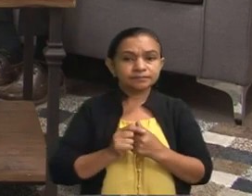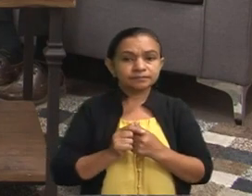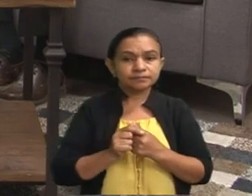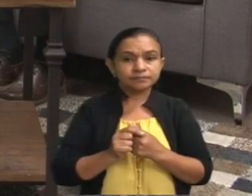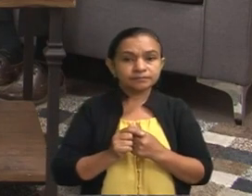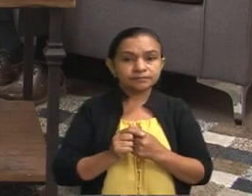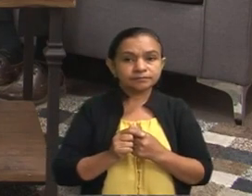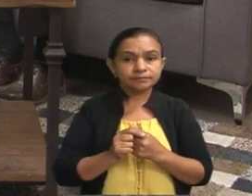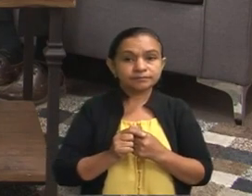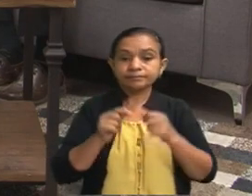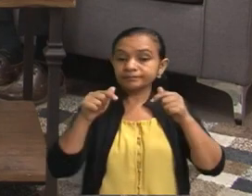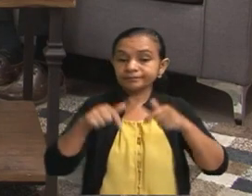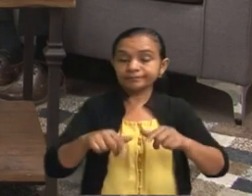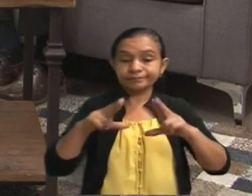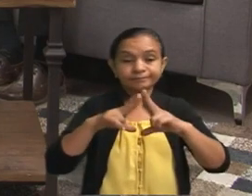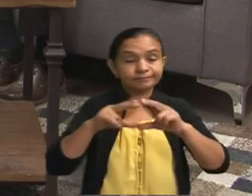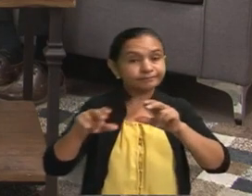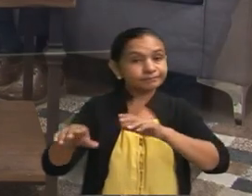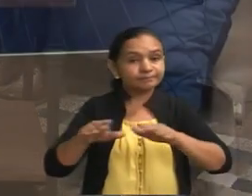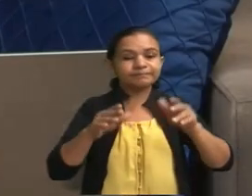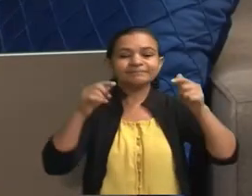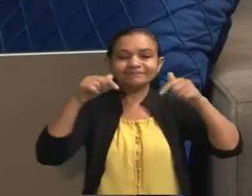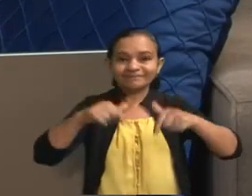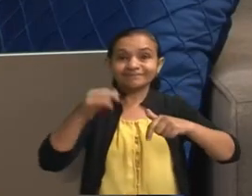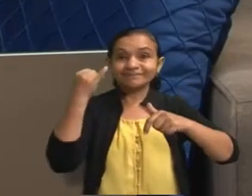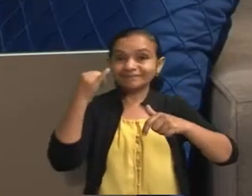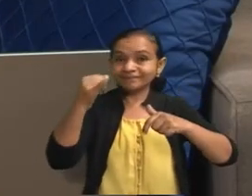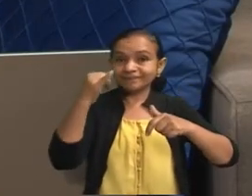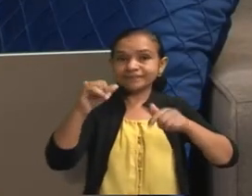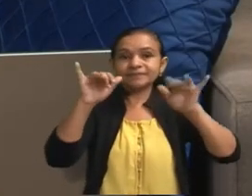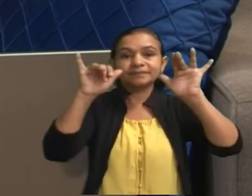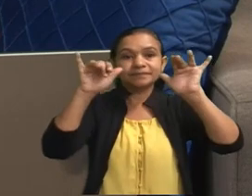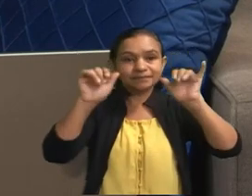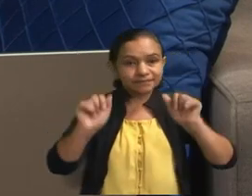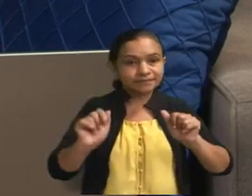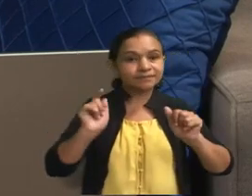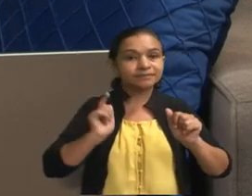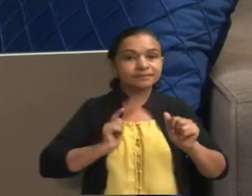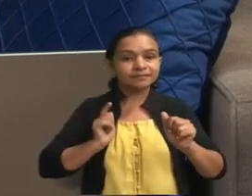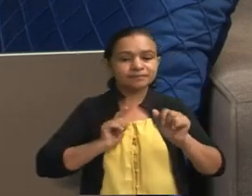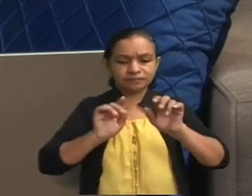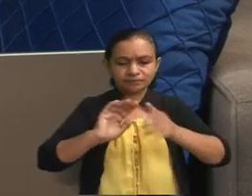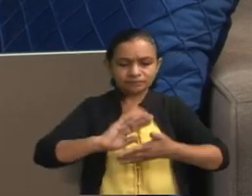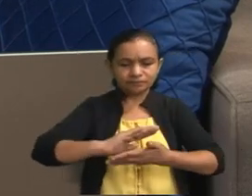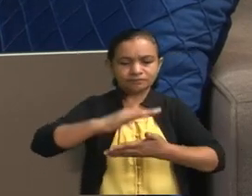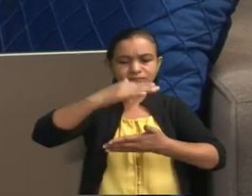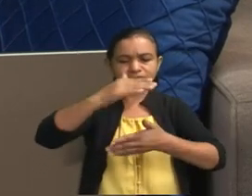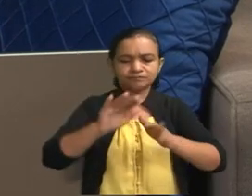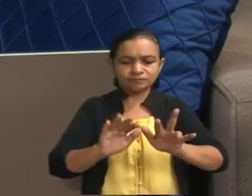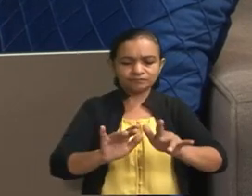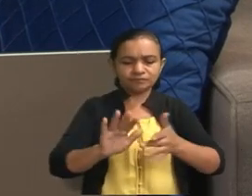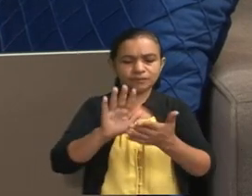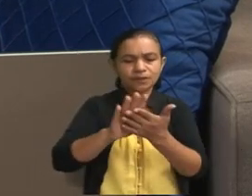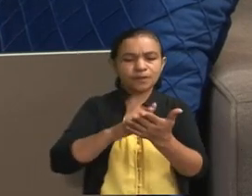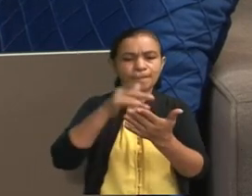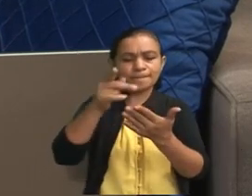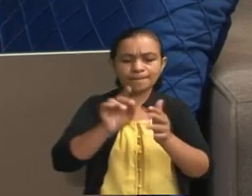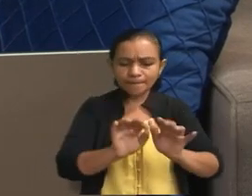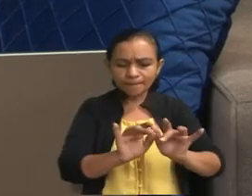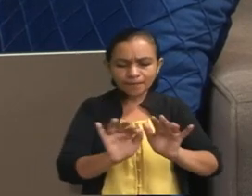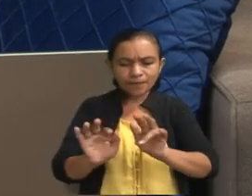tuvimos esa capacidad hasta ahora. Entonces, ahora sí tenemos las computadoras, los programas de